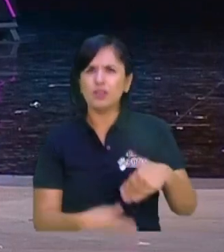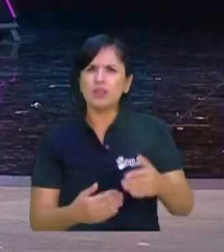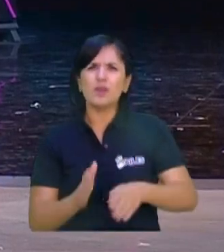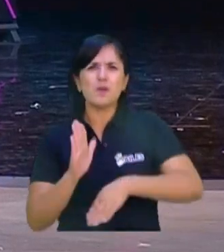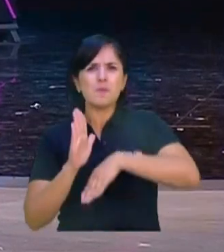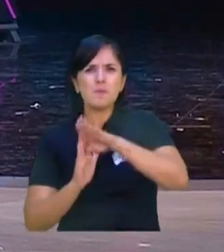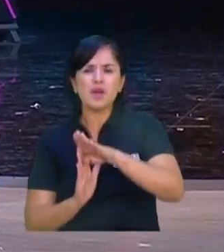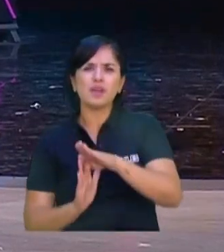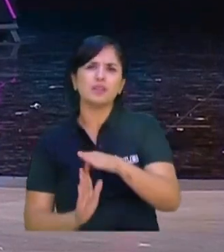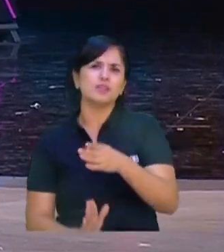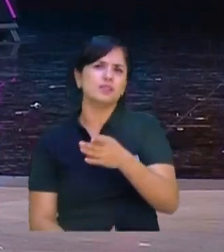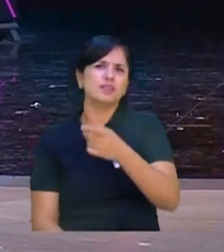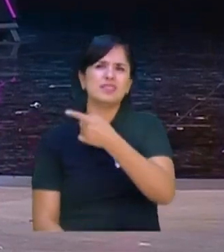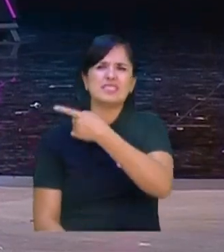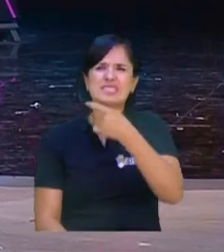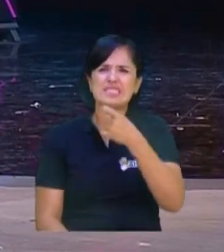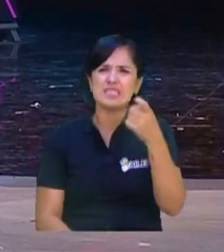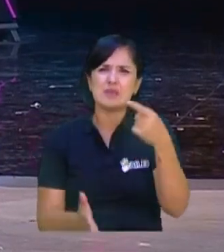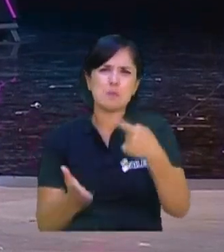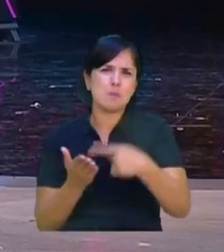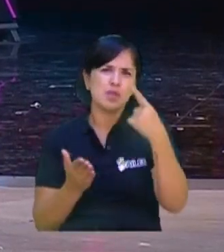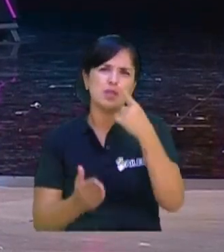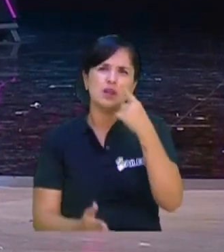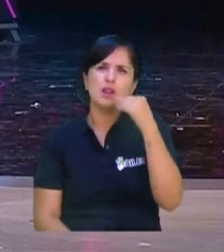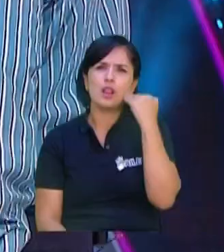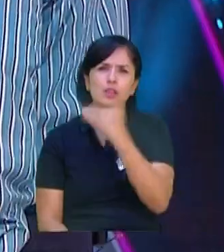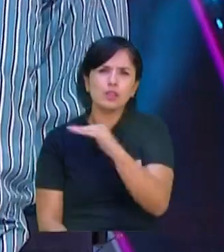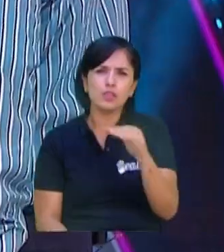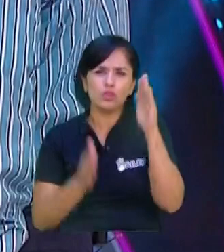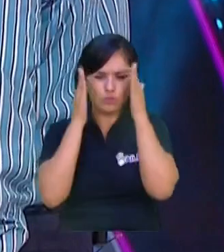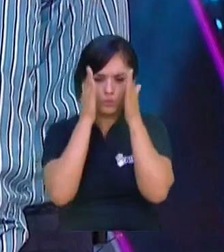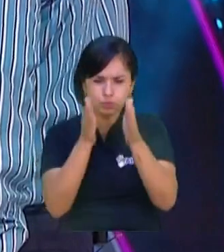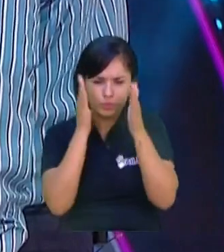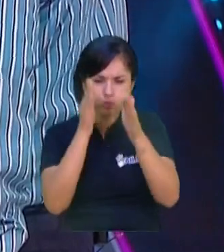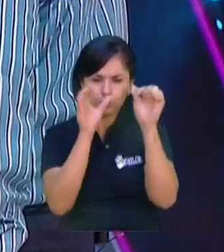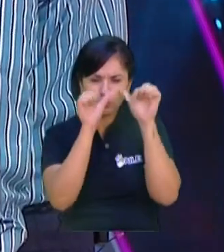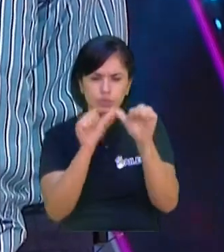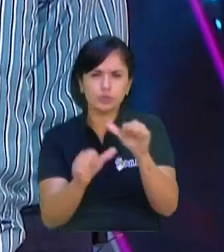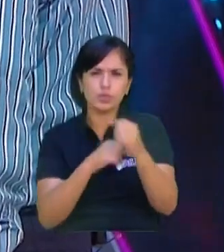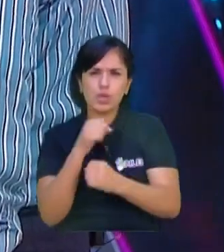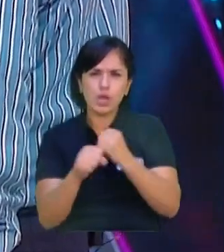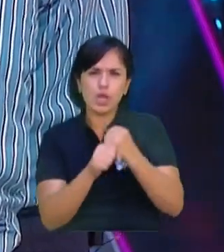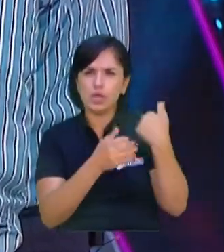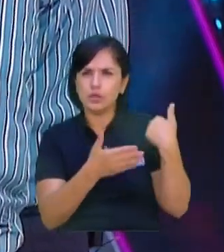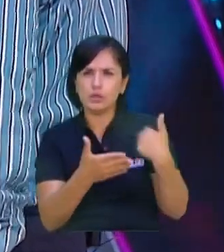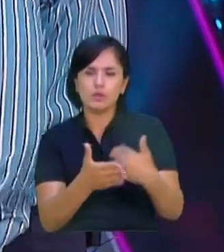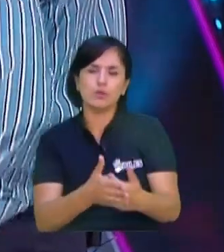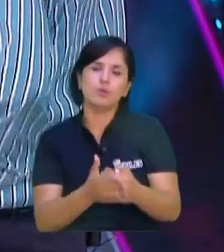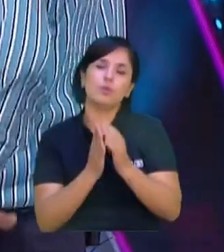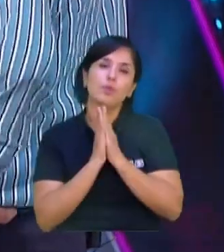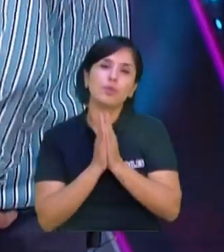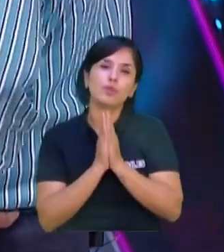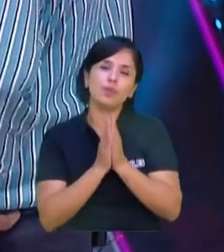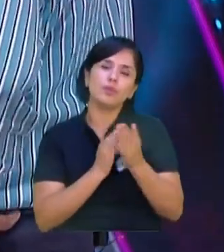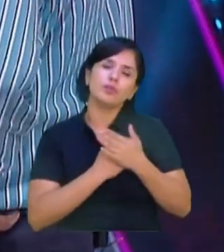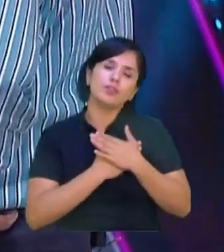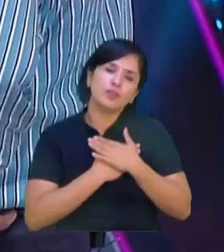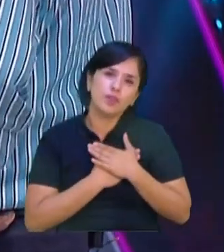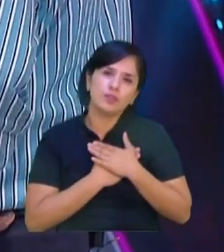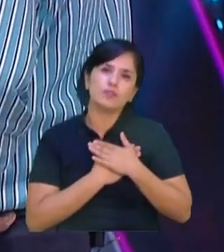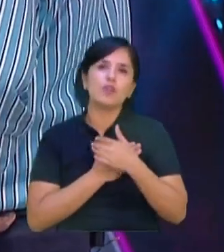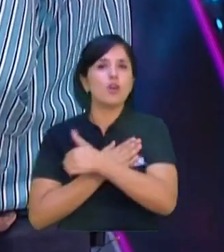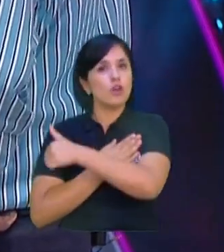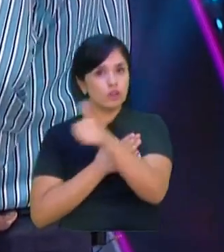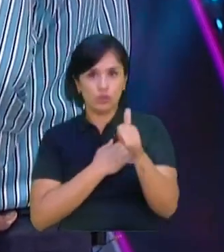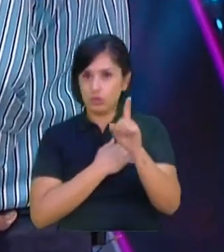familias activas. Todos los años entran 3.000 personas, están ya en todo Chile. Así que yo hago de verdad un llamado de corazón a que todos